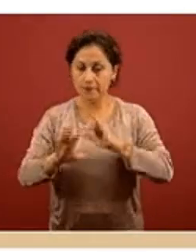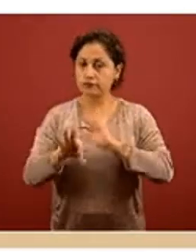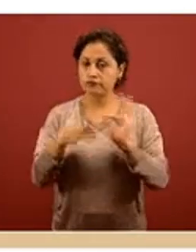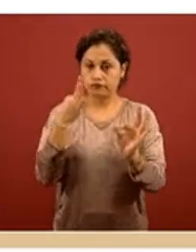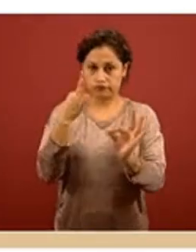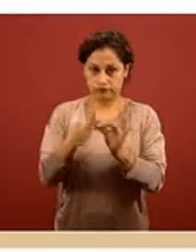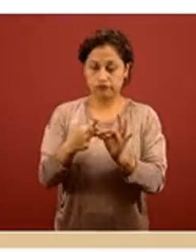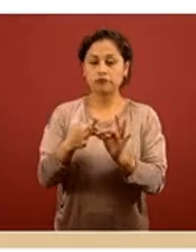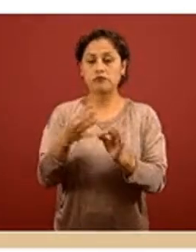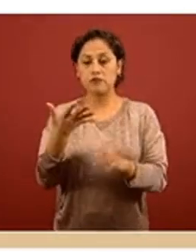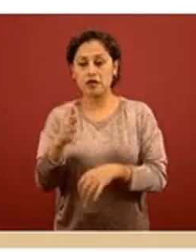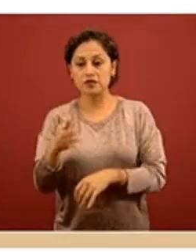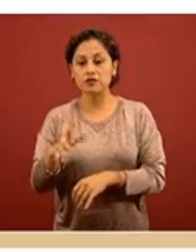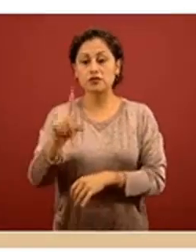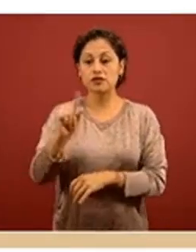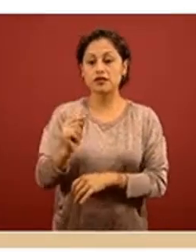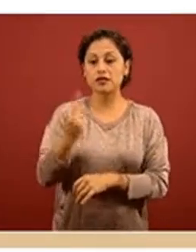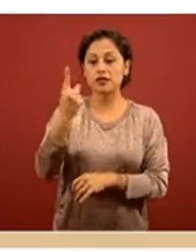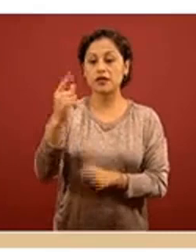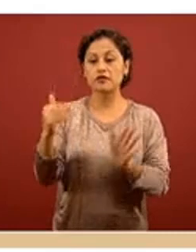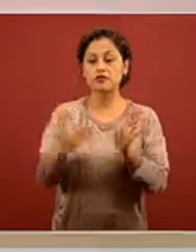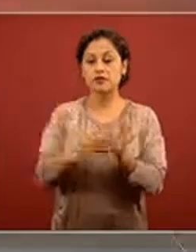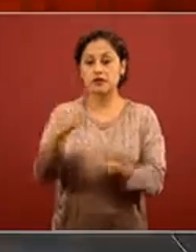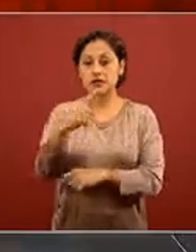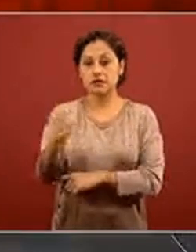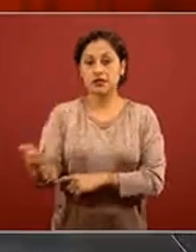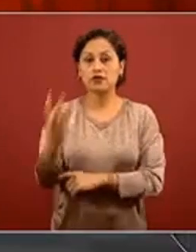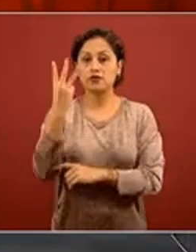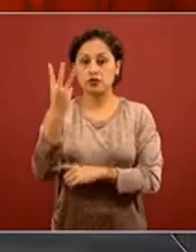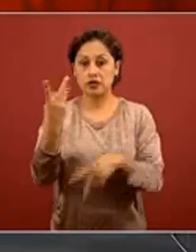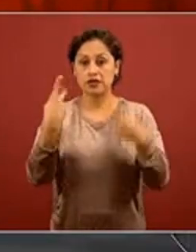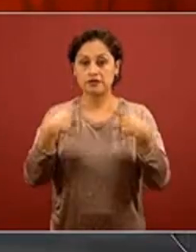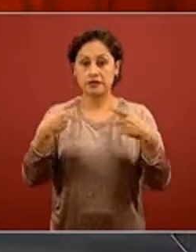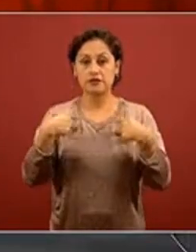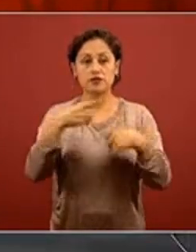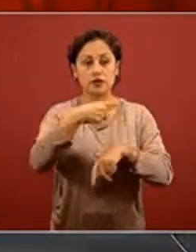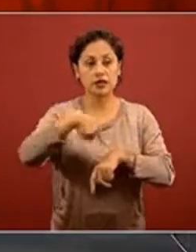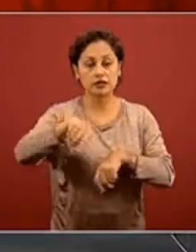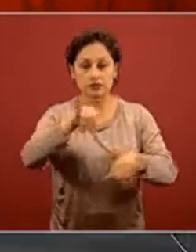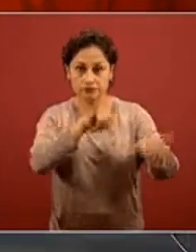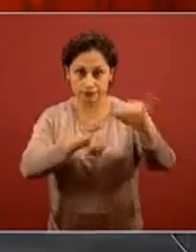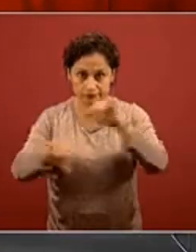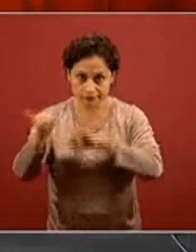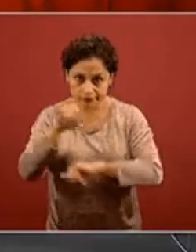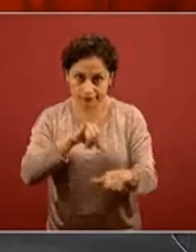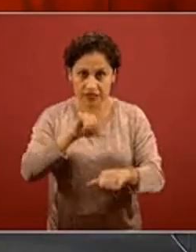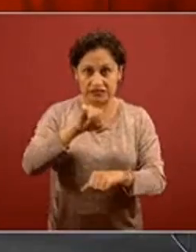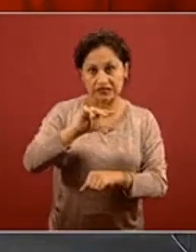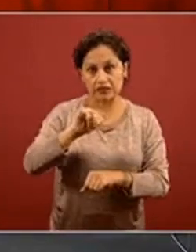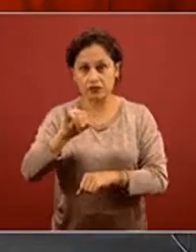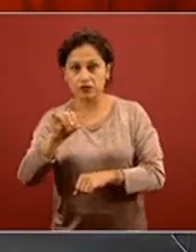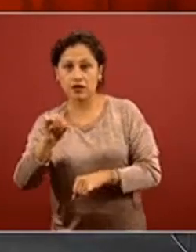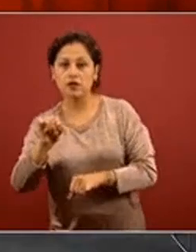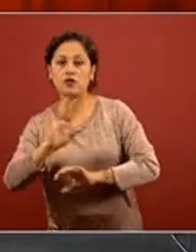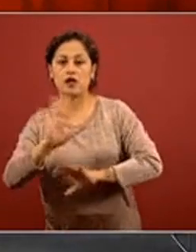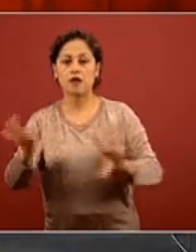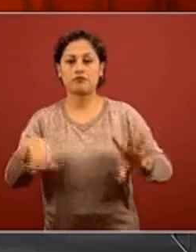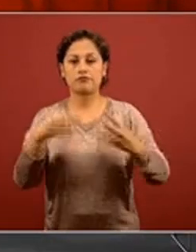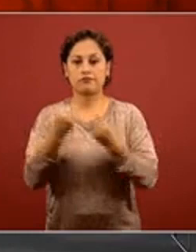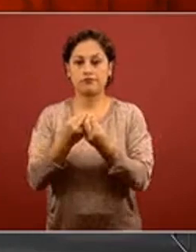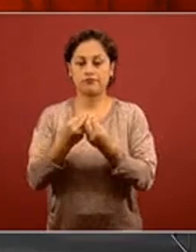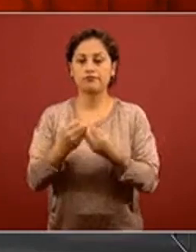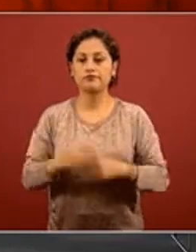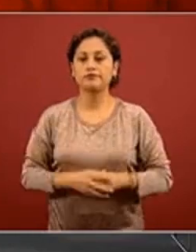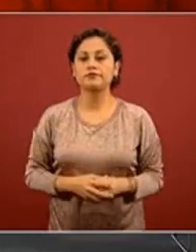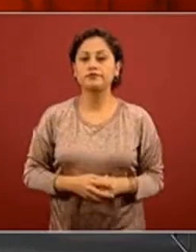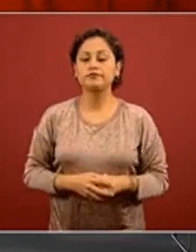más de 71.100 personas que han sido o han podido ser estudiadas como casos en lo que va de la epidemia en México.